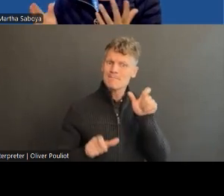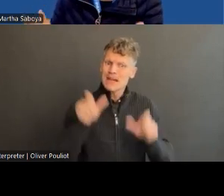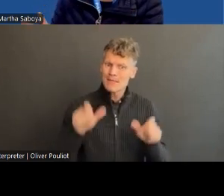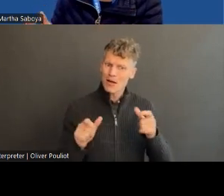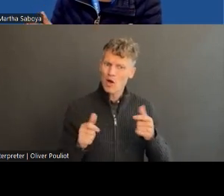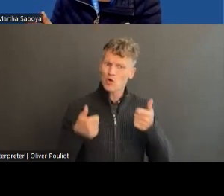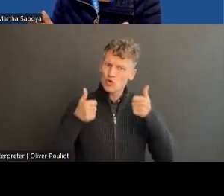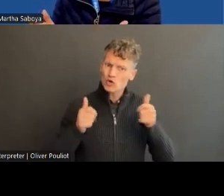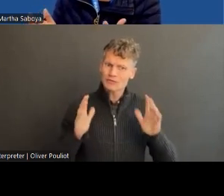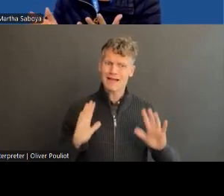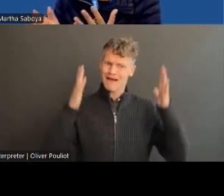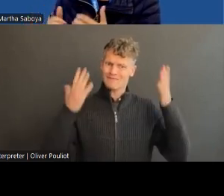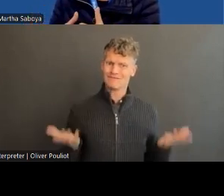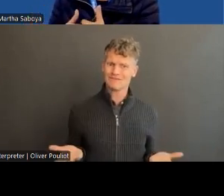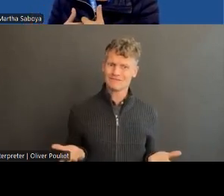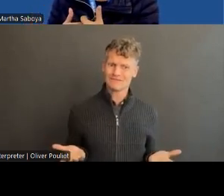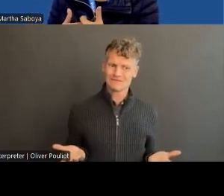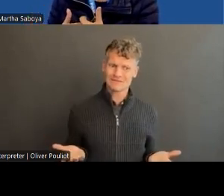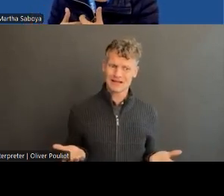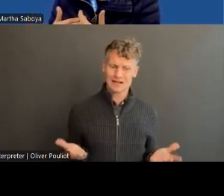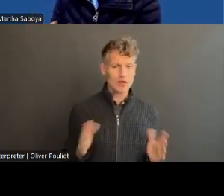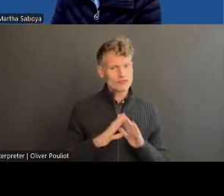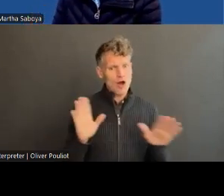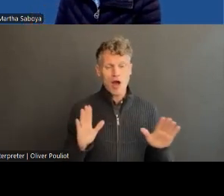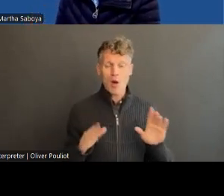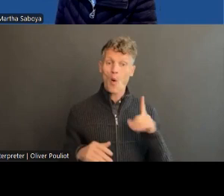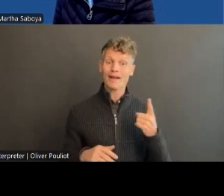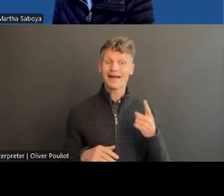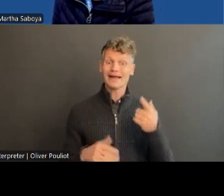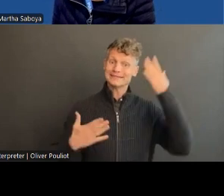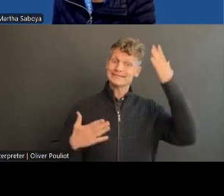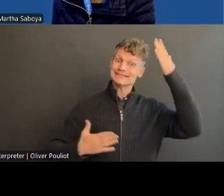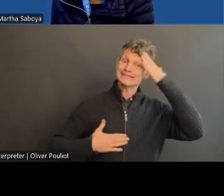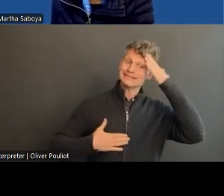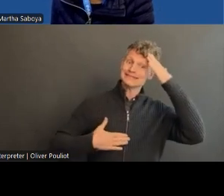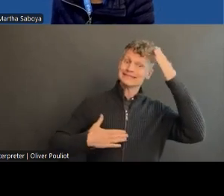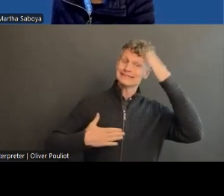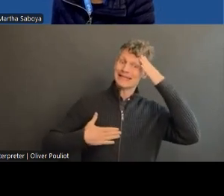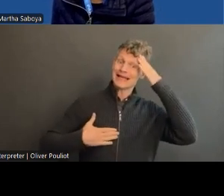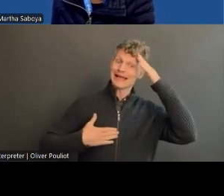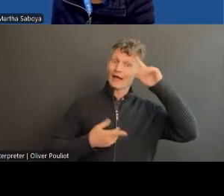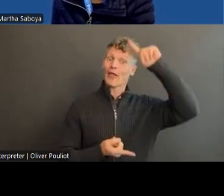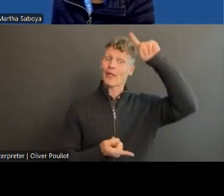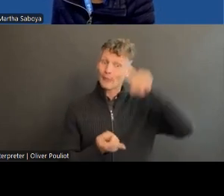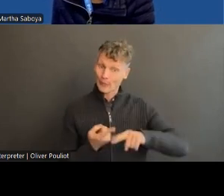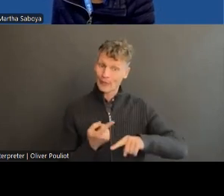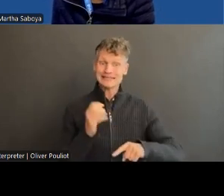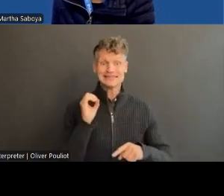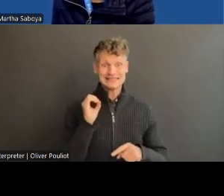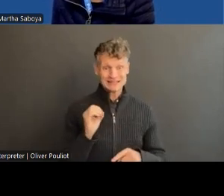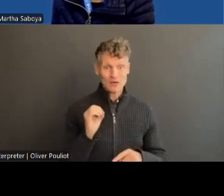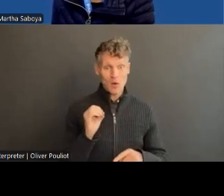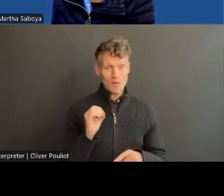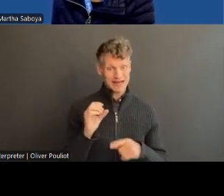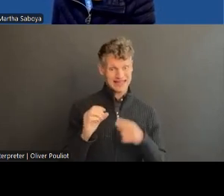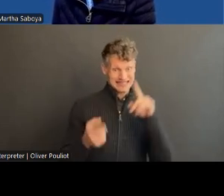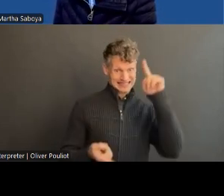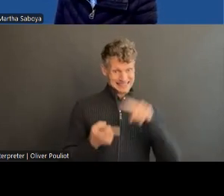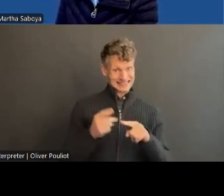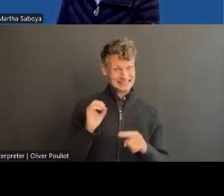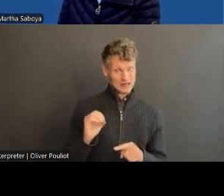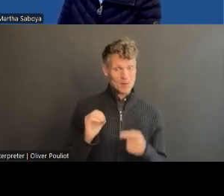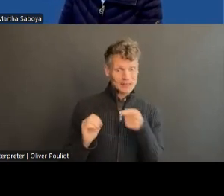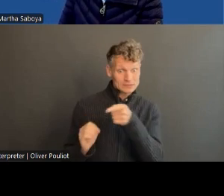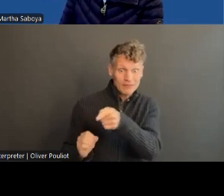población. La iniciativa no es solo eliminarlos, sino es poder mejorar la vida de millones de personas